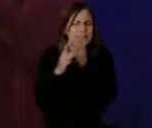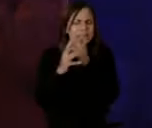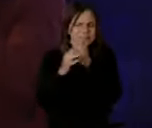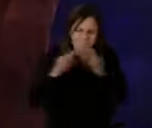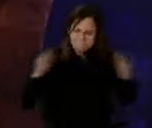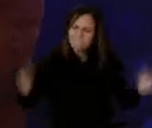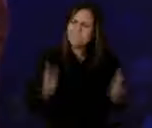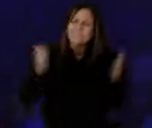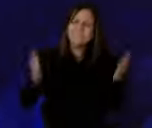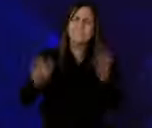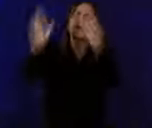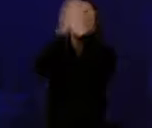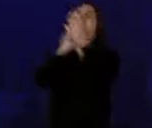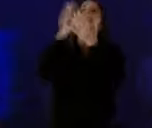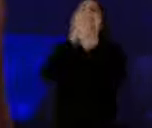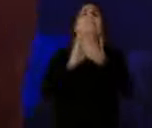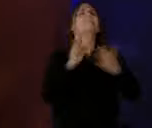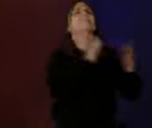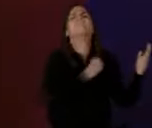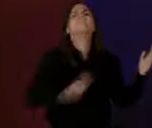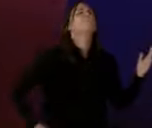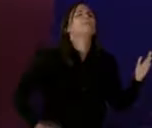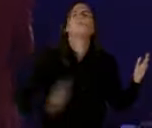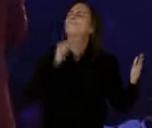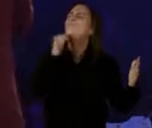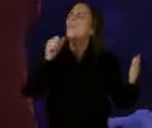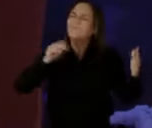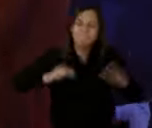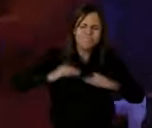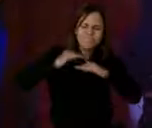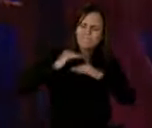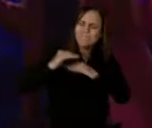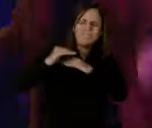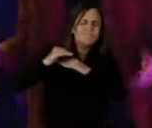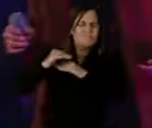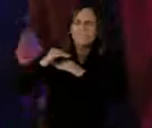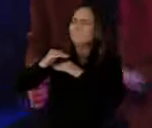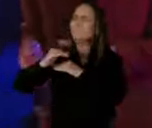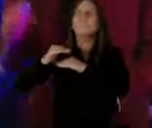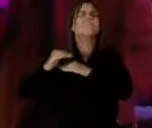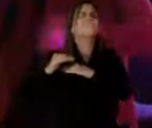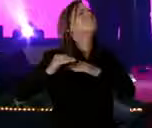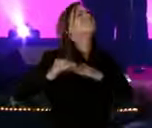del Señor no se limita, la presencia del Señor no se limita.